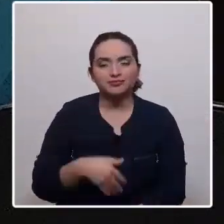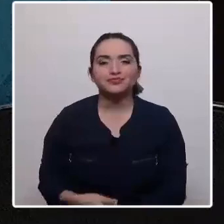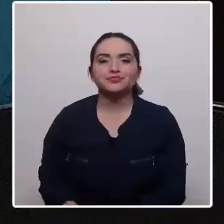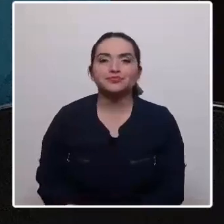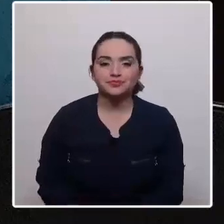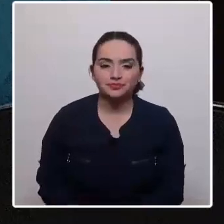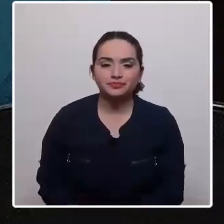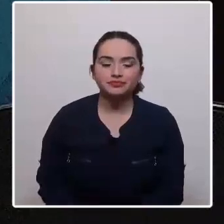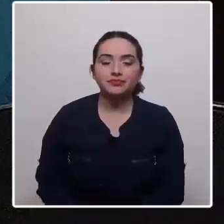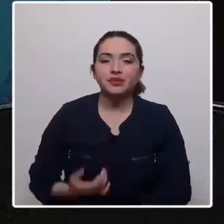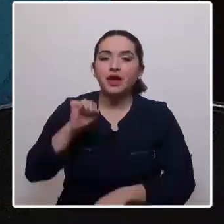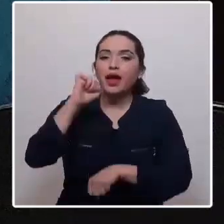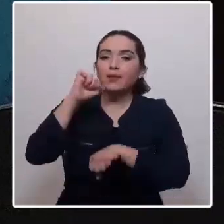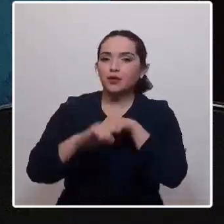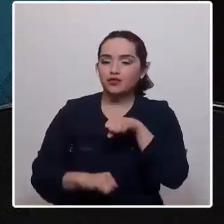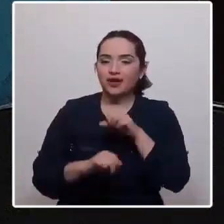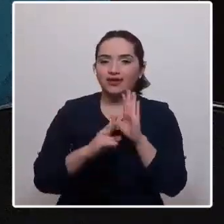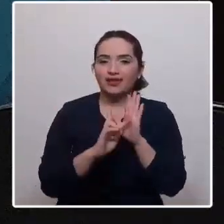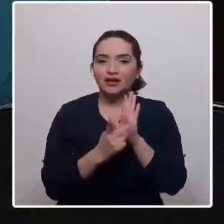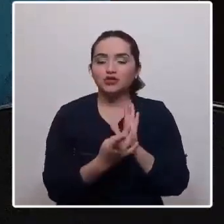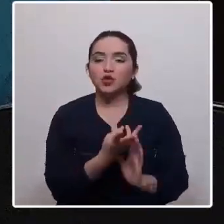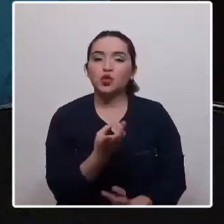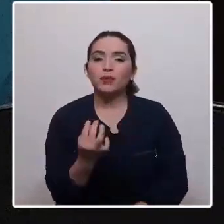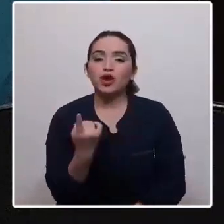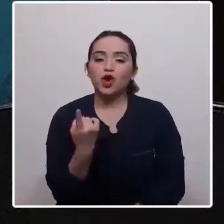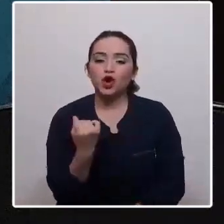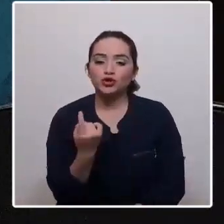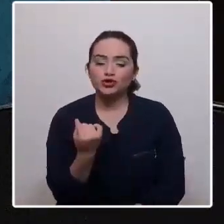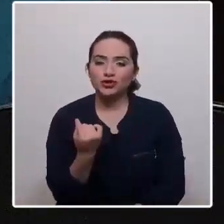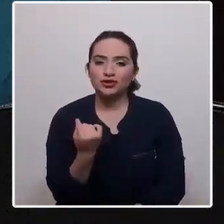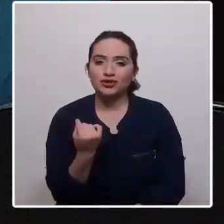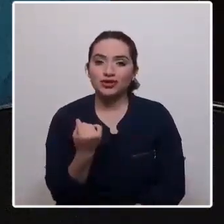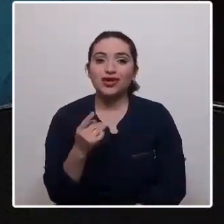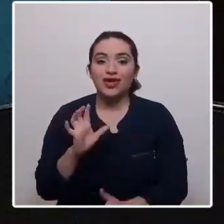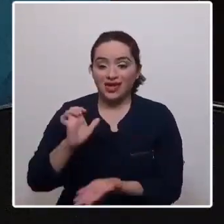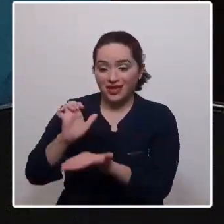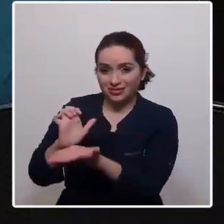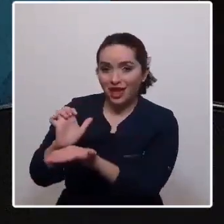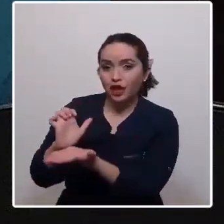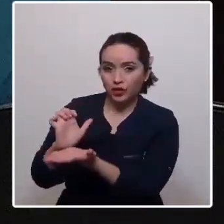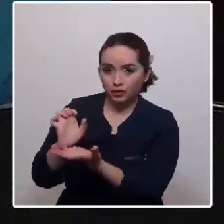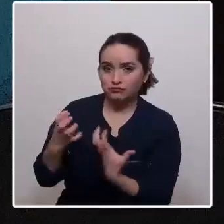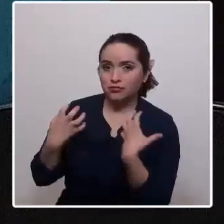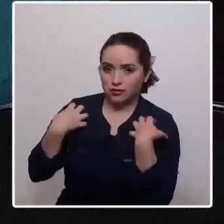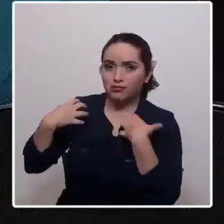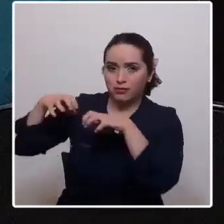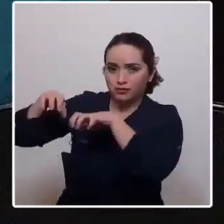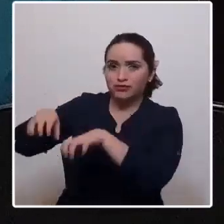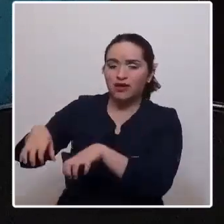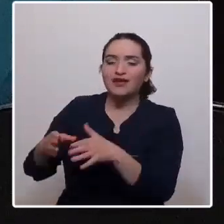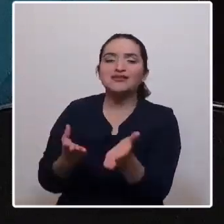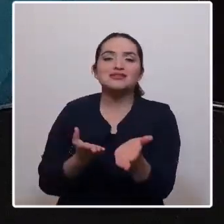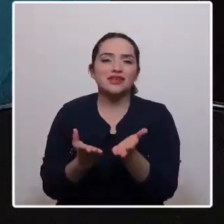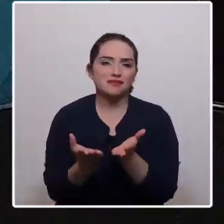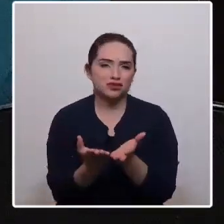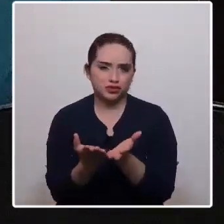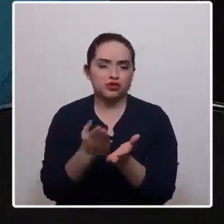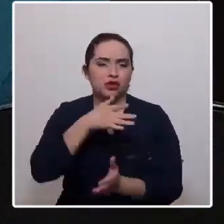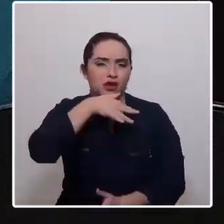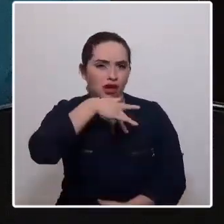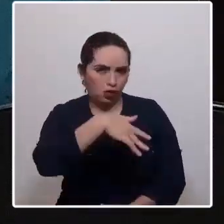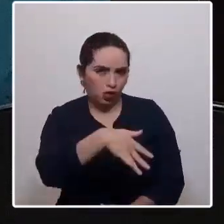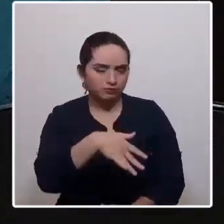esto que llamo a aprobar la indicación número 11, la cual devuelve al Estado la responsabilidad de otorgar servicios de producción y distribución de